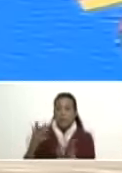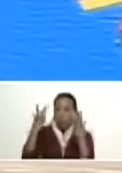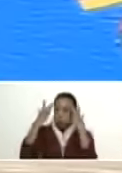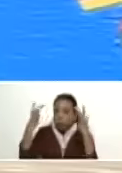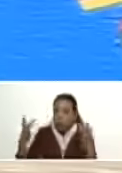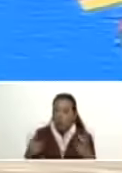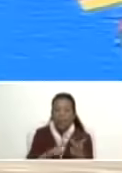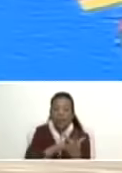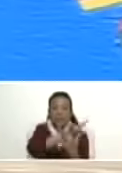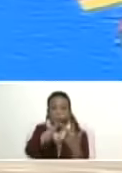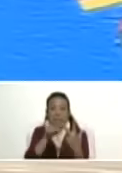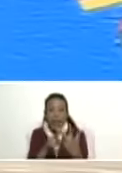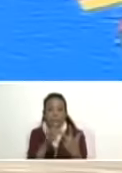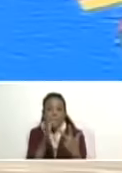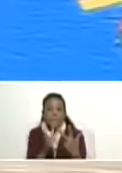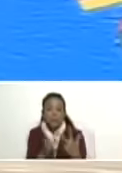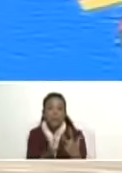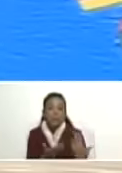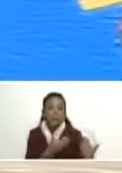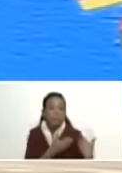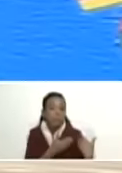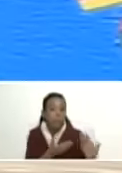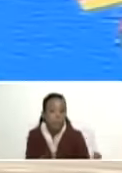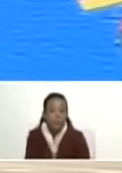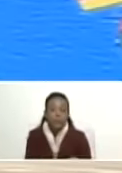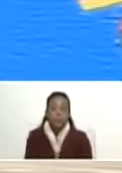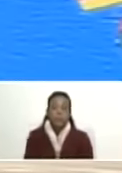Hubo tres buenos oficiantes.